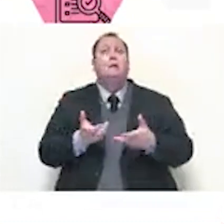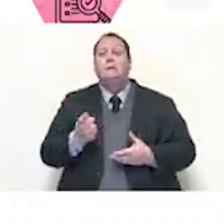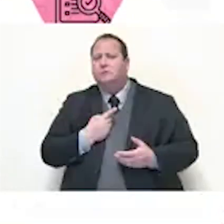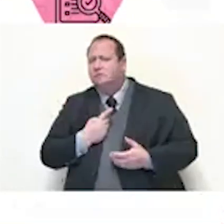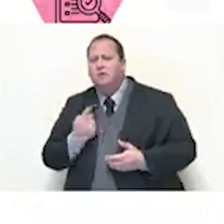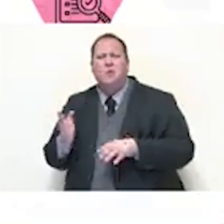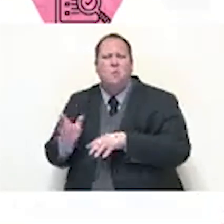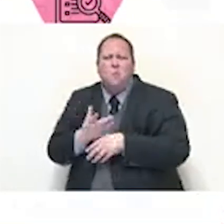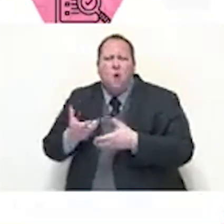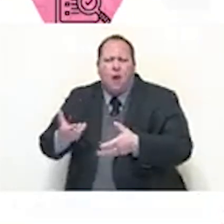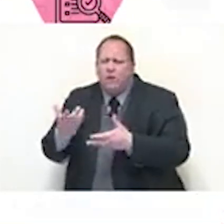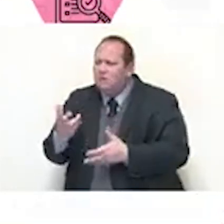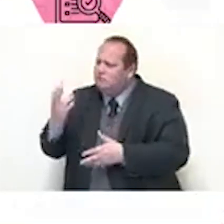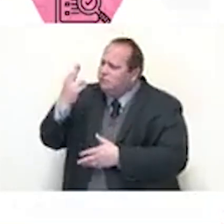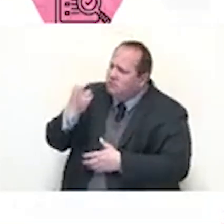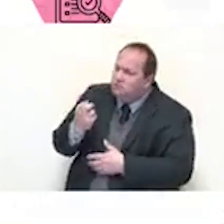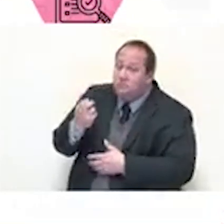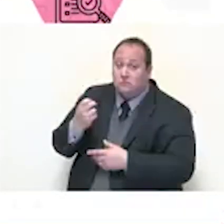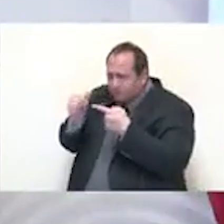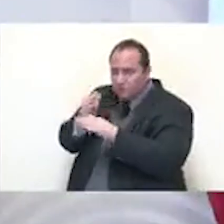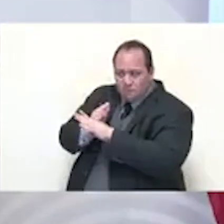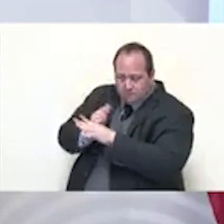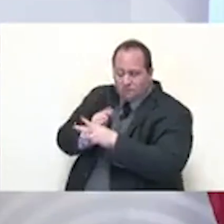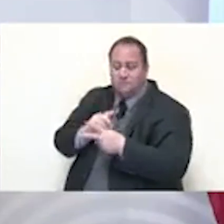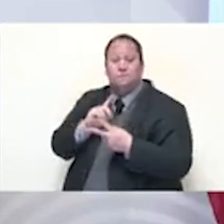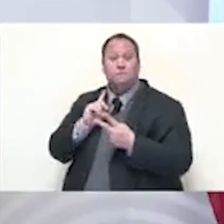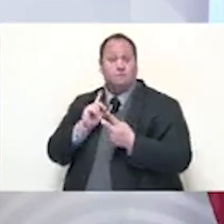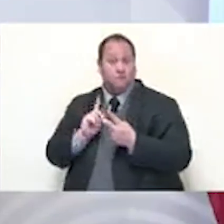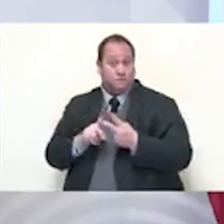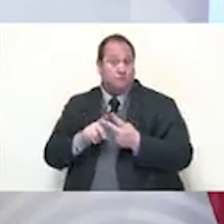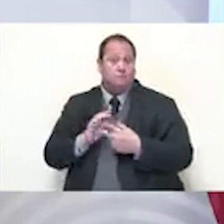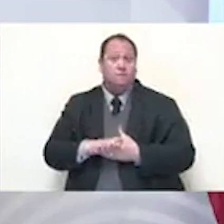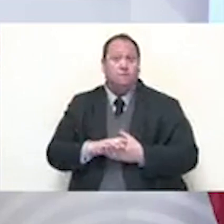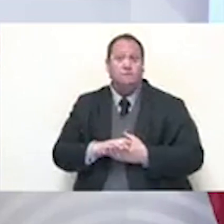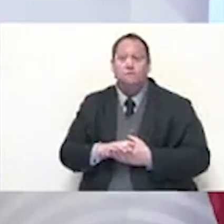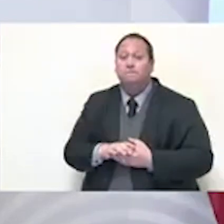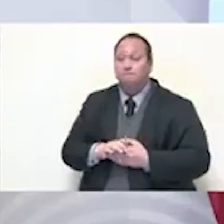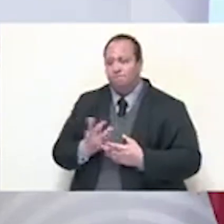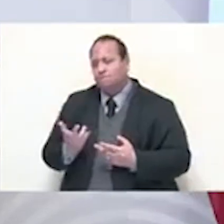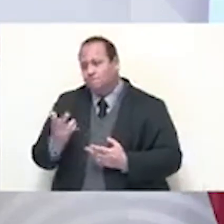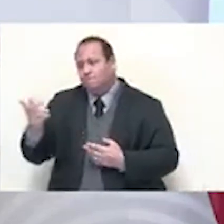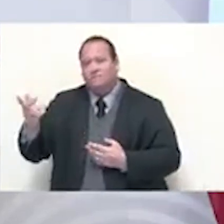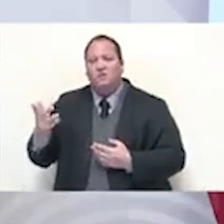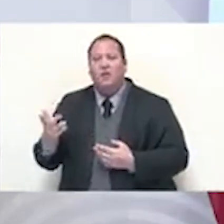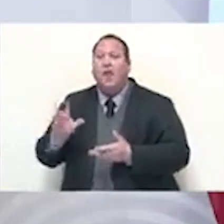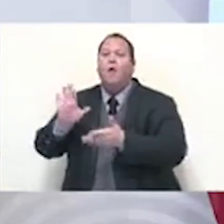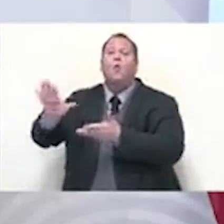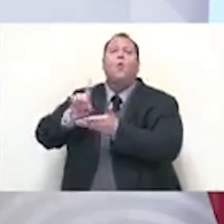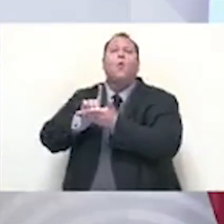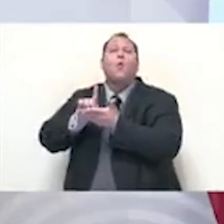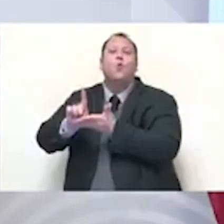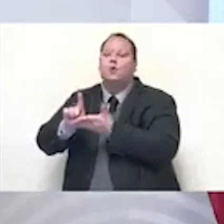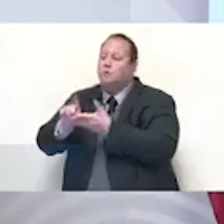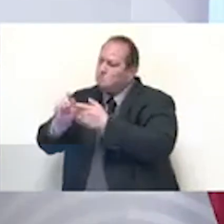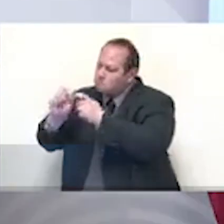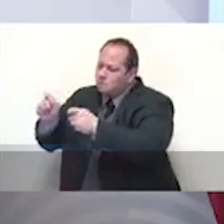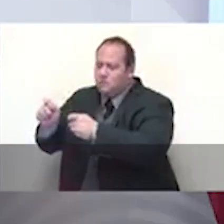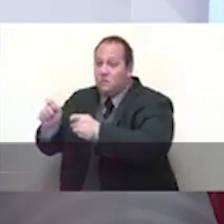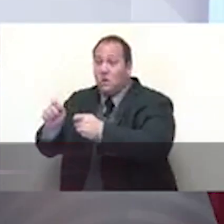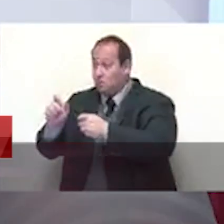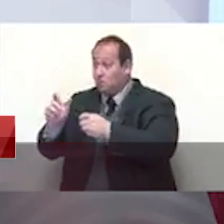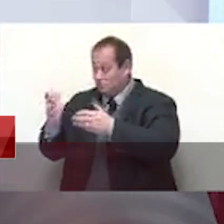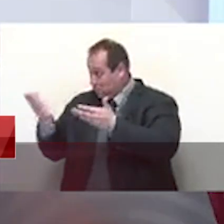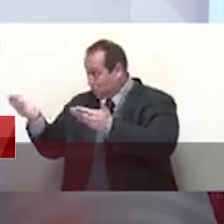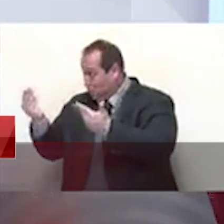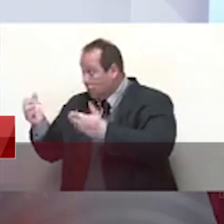adolescentes se estrenen en la vía pública. Esa la primera fase. La segunda fase es la restitución de los derechos. Se les ofrece un plan